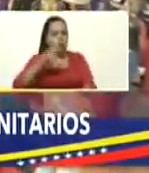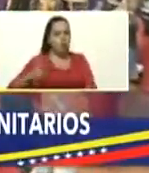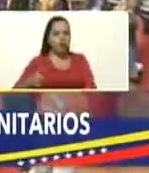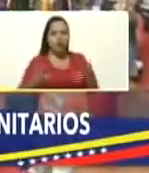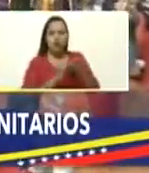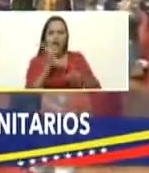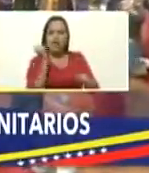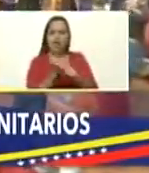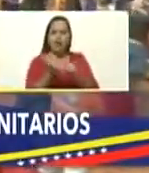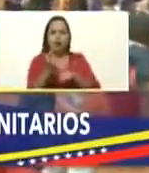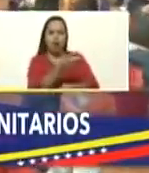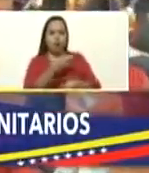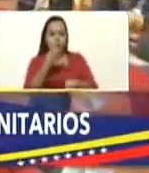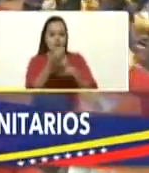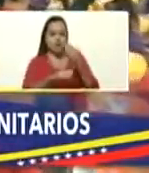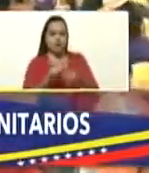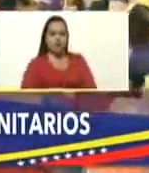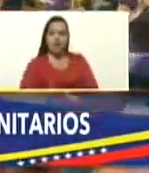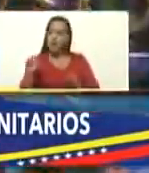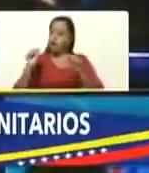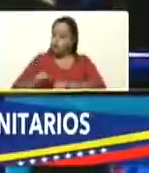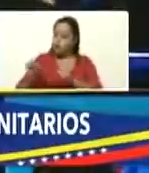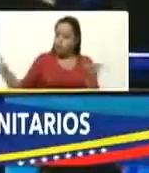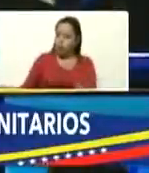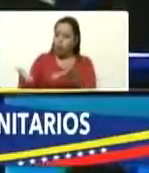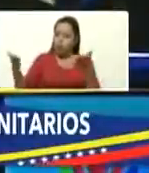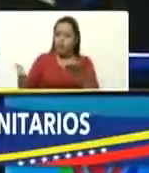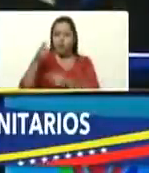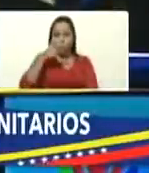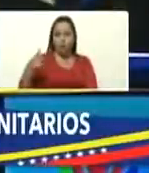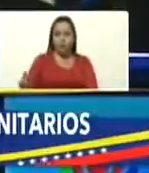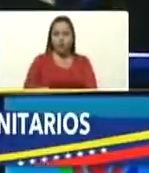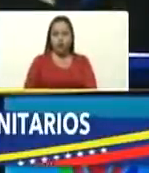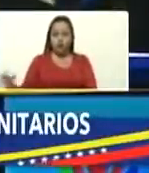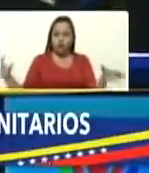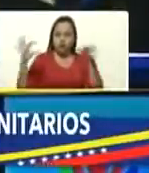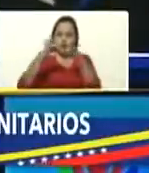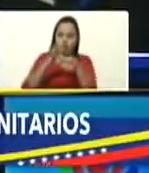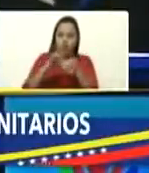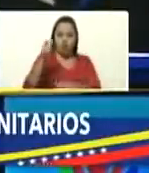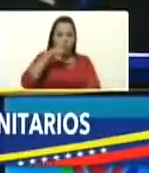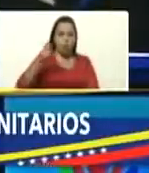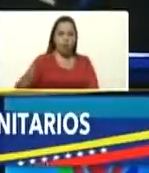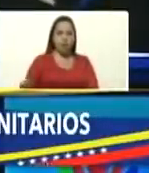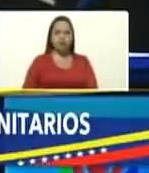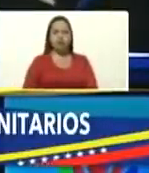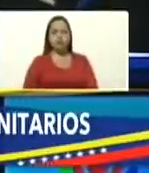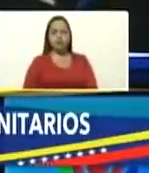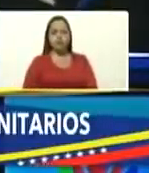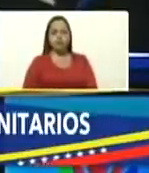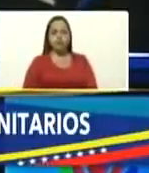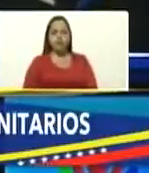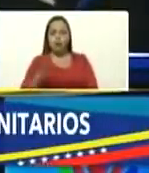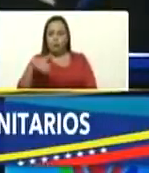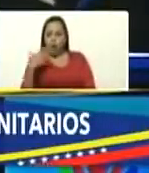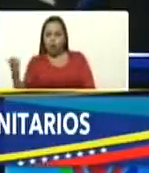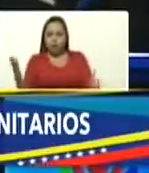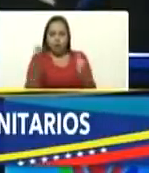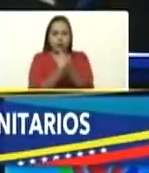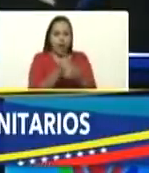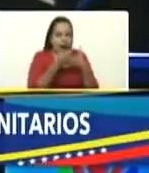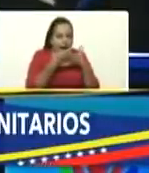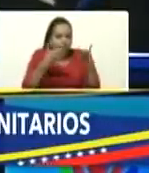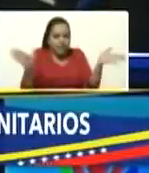del gobierno. Correcto, que motive al pueblo, que unifique al pueblo, que logre abrir